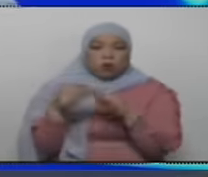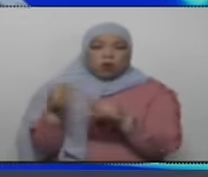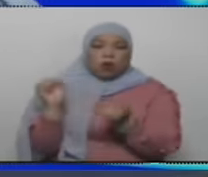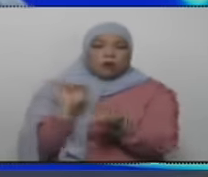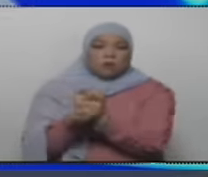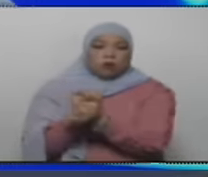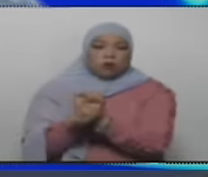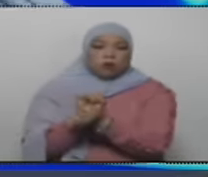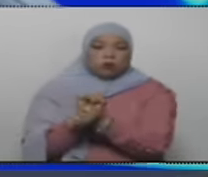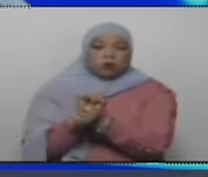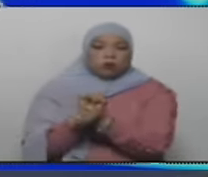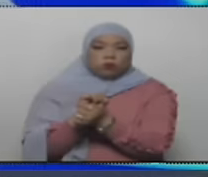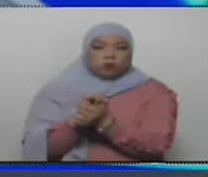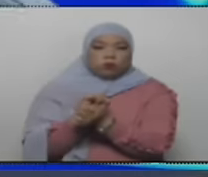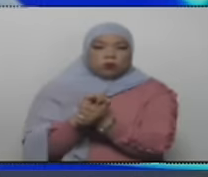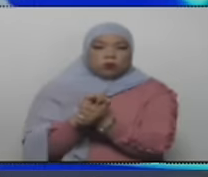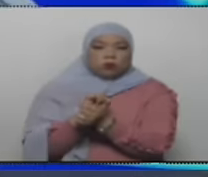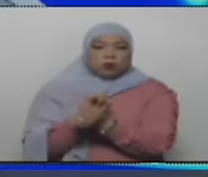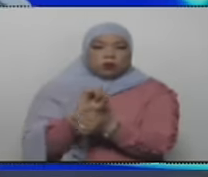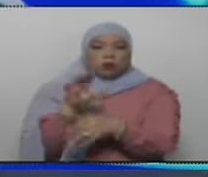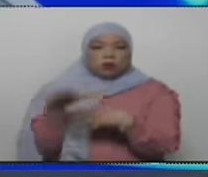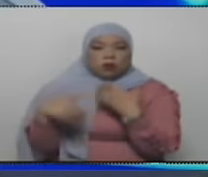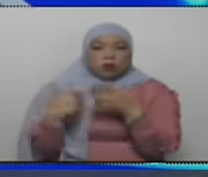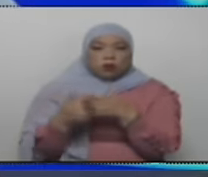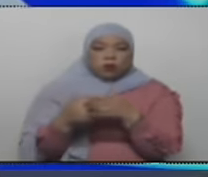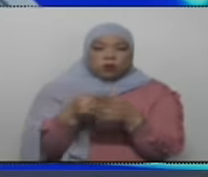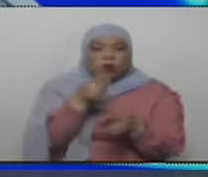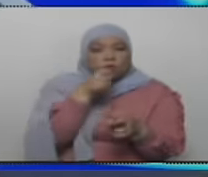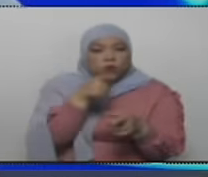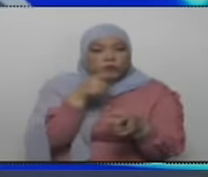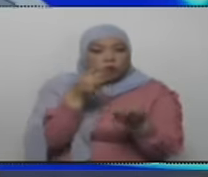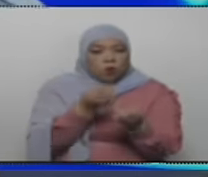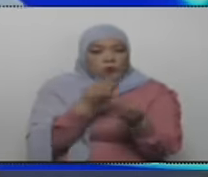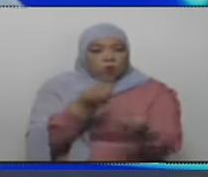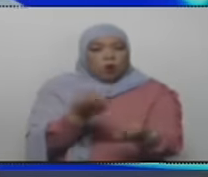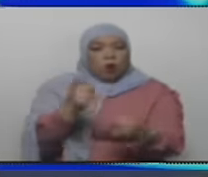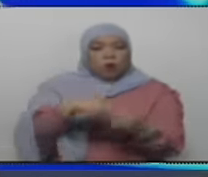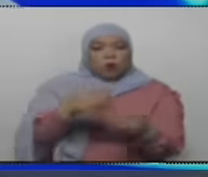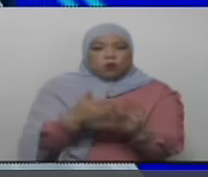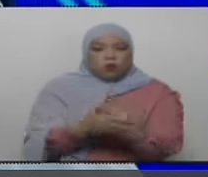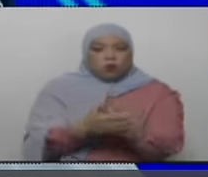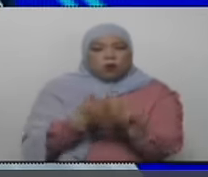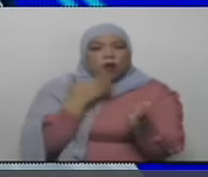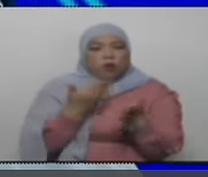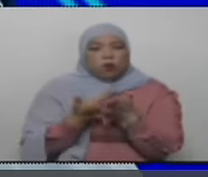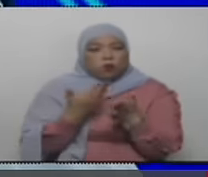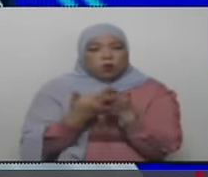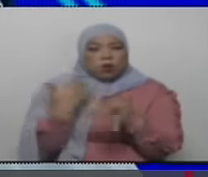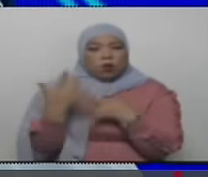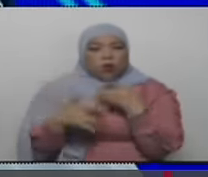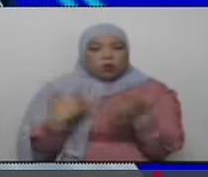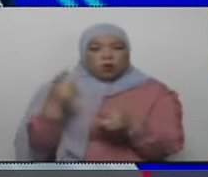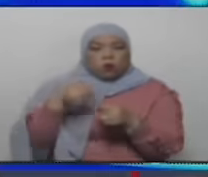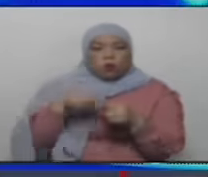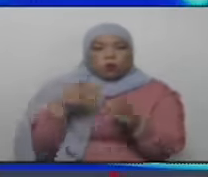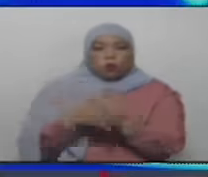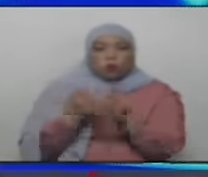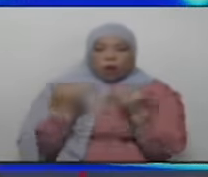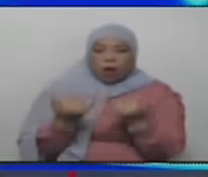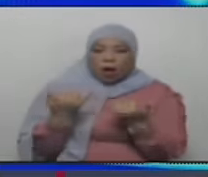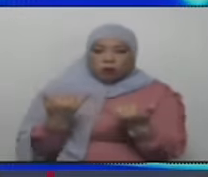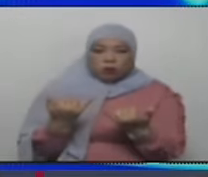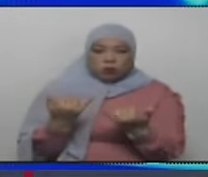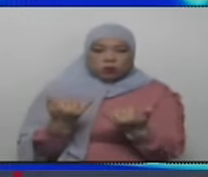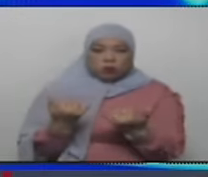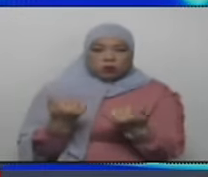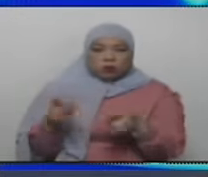detenidos, los tenemos nosotros en interrogatorio por estar implicados y aparecer en este plan. O sea, esto lo iban a repetir ellos